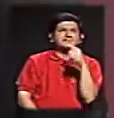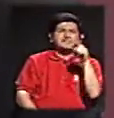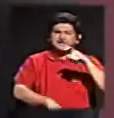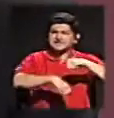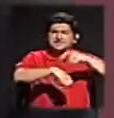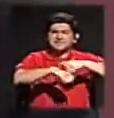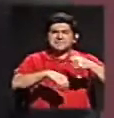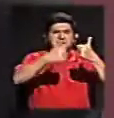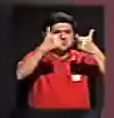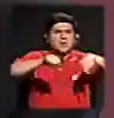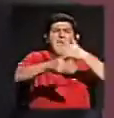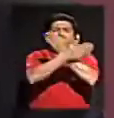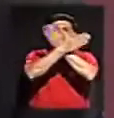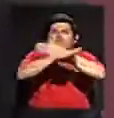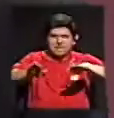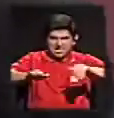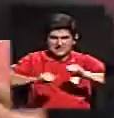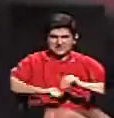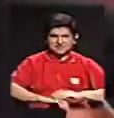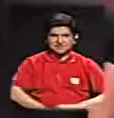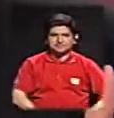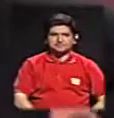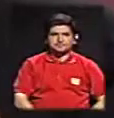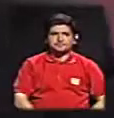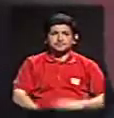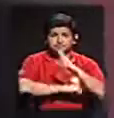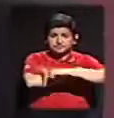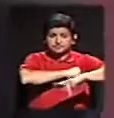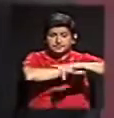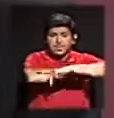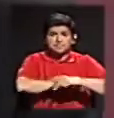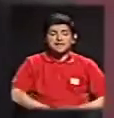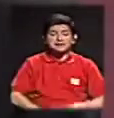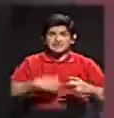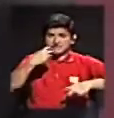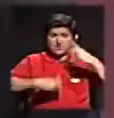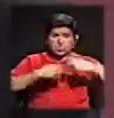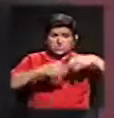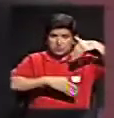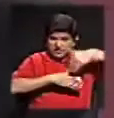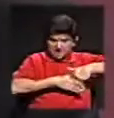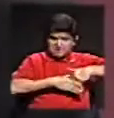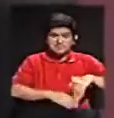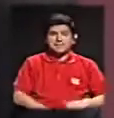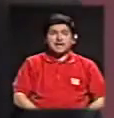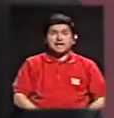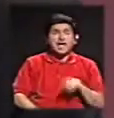de acuerdos de paz en los países que estaban en conflicto que incluían